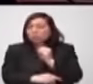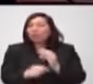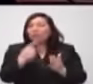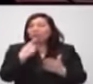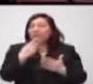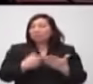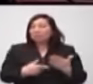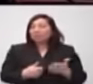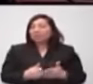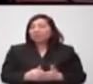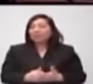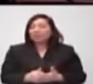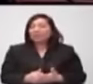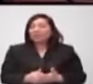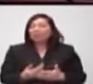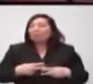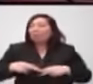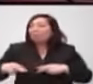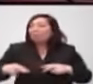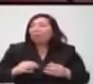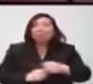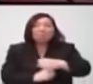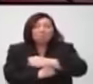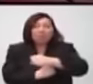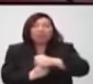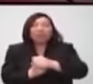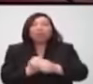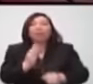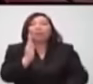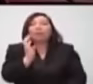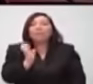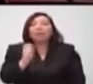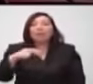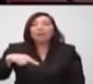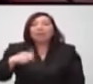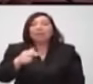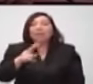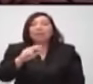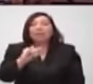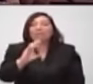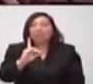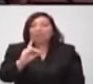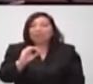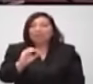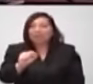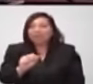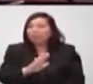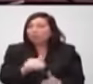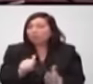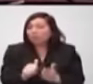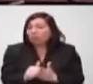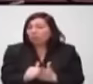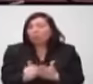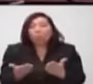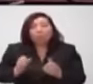que en realidad se desplaza por el puente Benavides. A esto acá ustedes pueden ver esto, lo que es el derby, es un